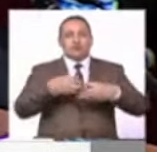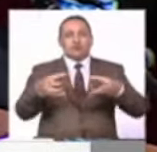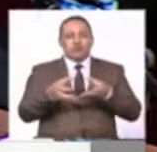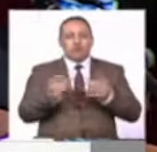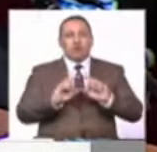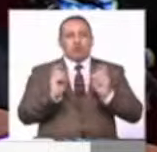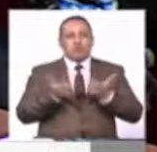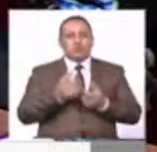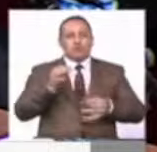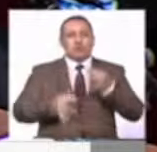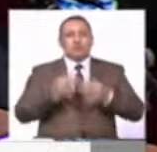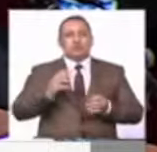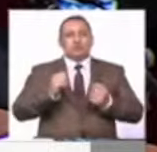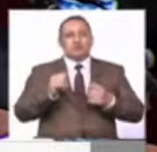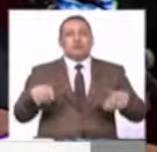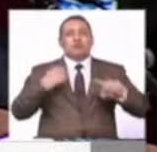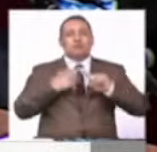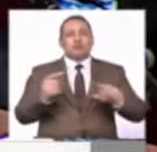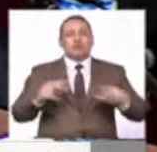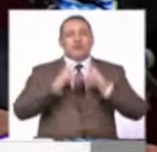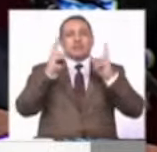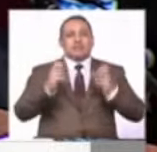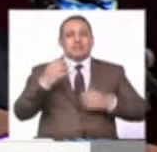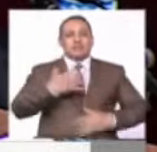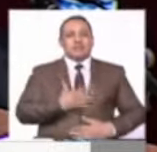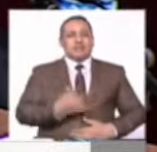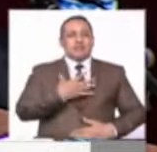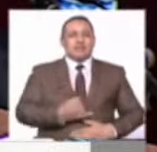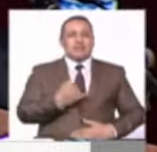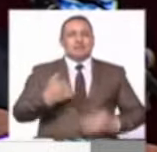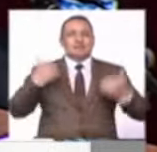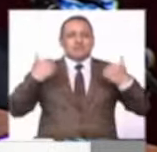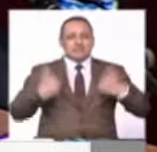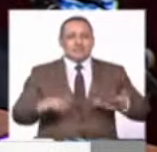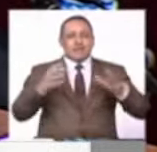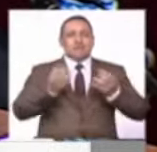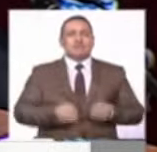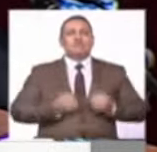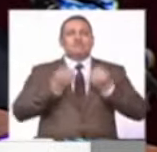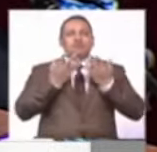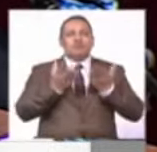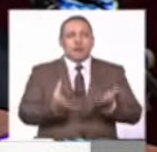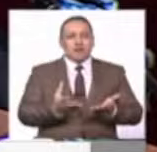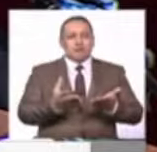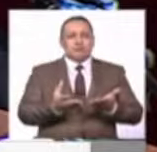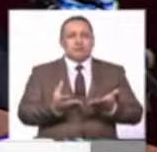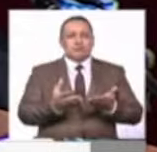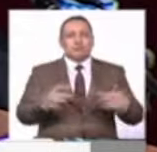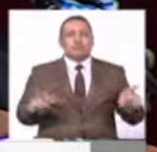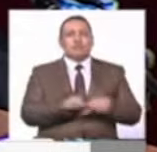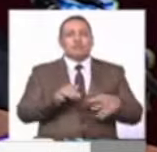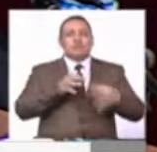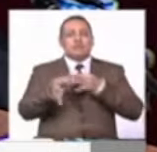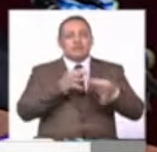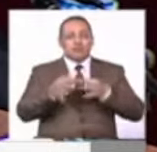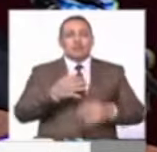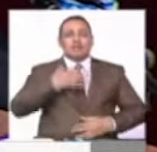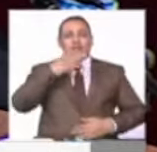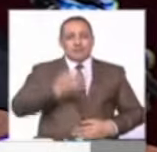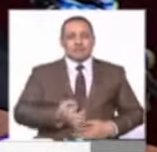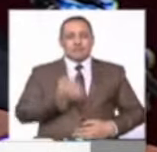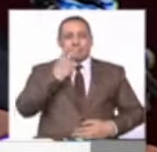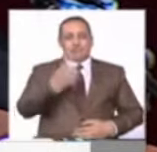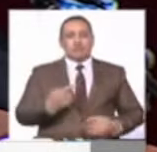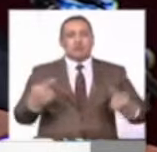comisión de Justicia por el tema de la edad ya se pronunciaron diciendo que en efecto hay una